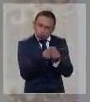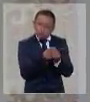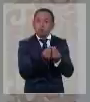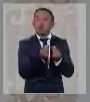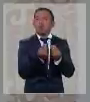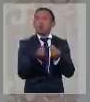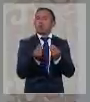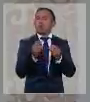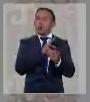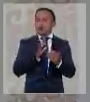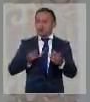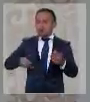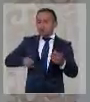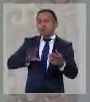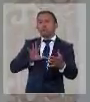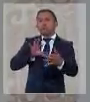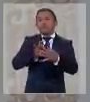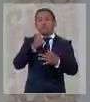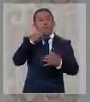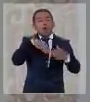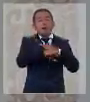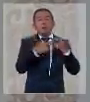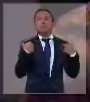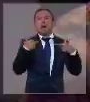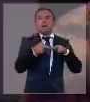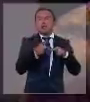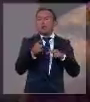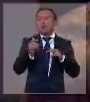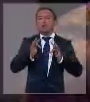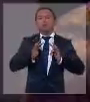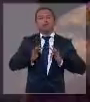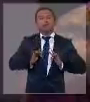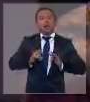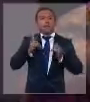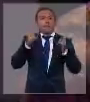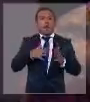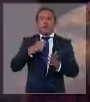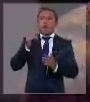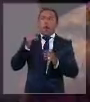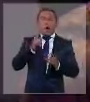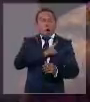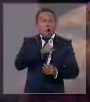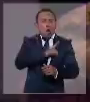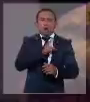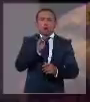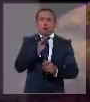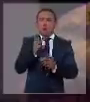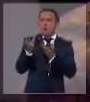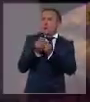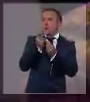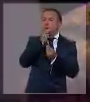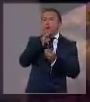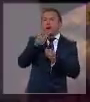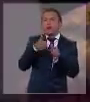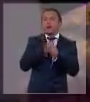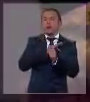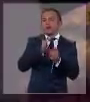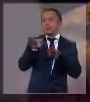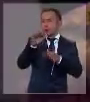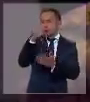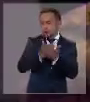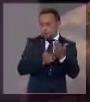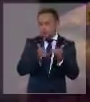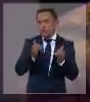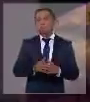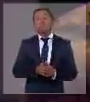mejores condiciones en la escuela, bueno, y menos tiempo de trabajo. Y usted ha dicho, candidato, que hay que revisar la reforma educativa. Usted ha dicho no echarla para atrás,